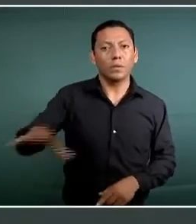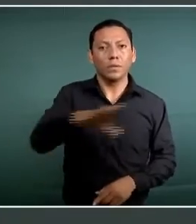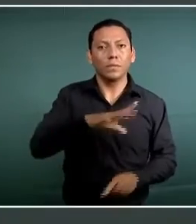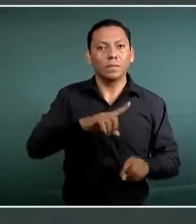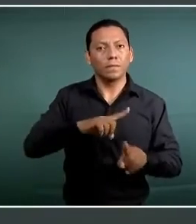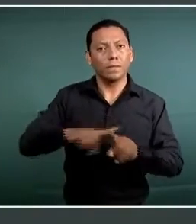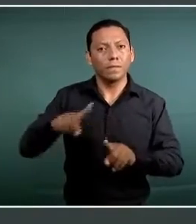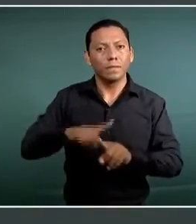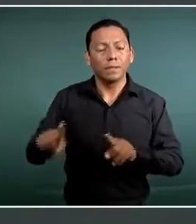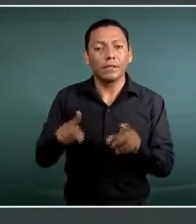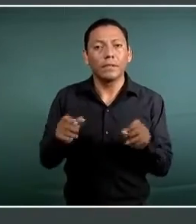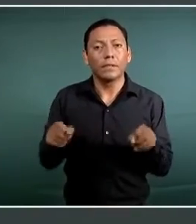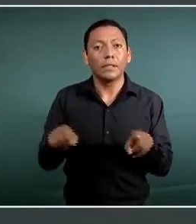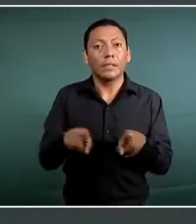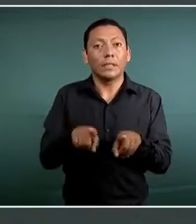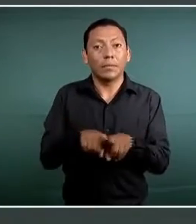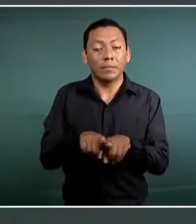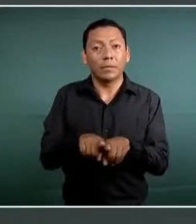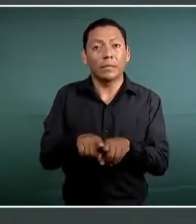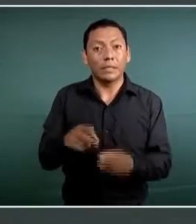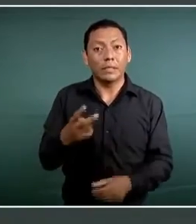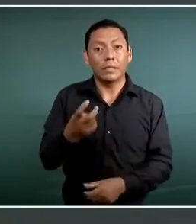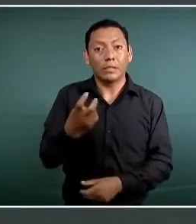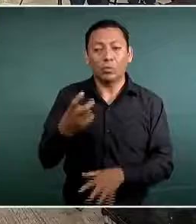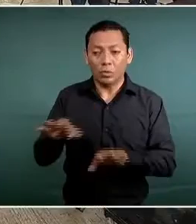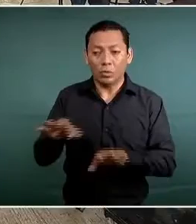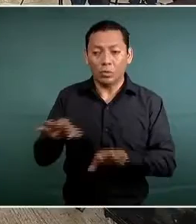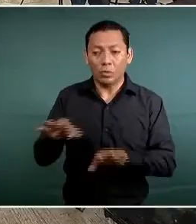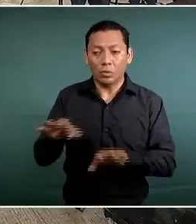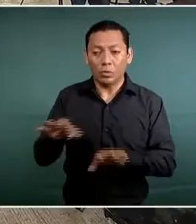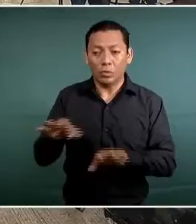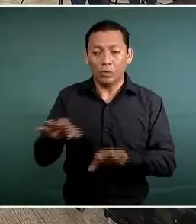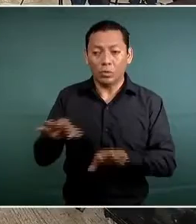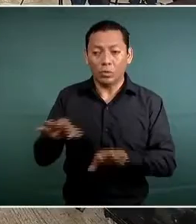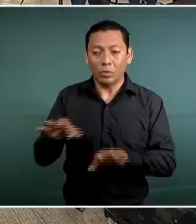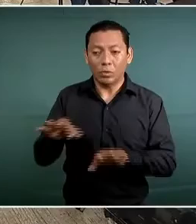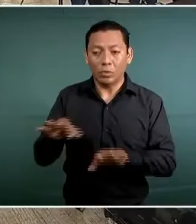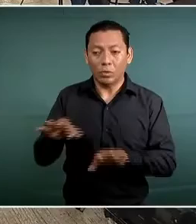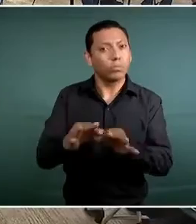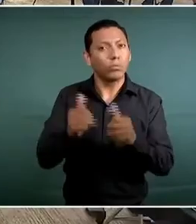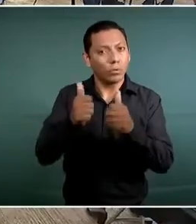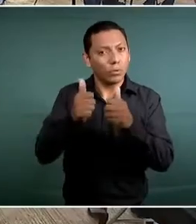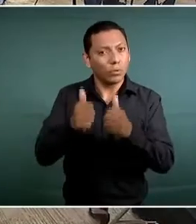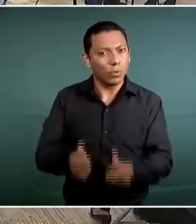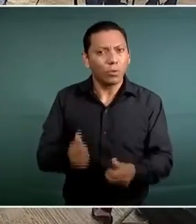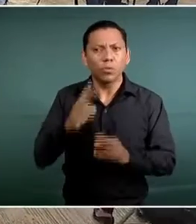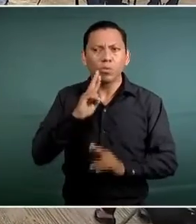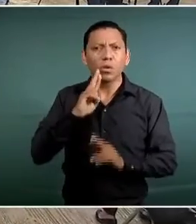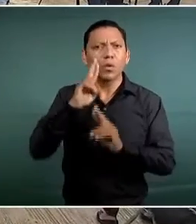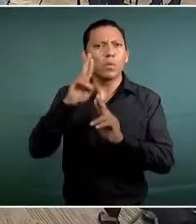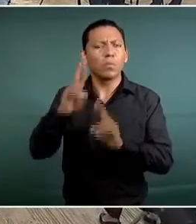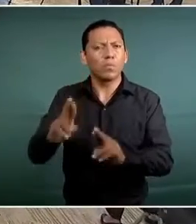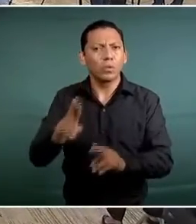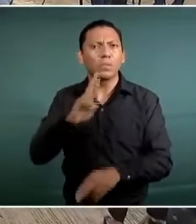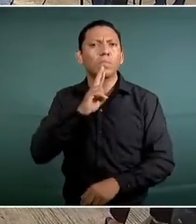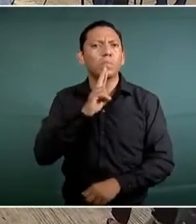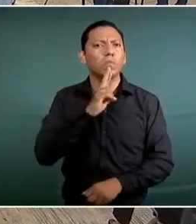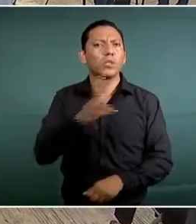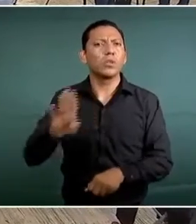también, gracias a este trabajo permanente, estamos dando una respuesta favorable